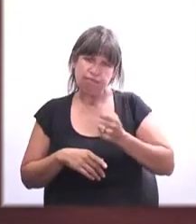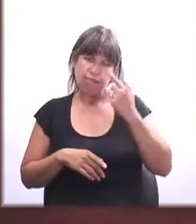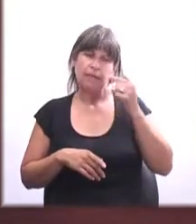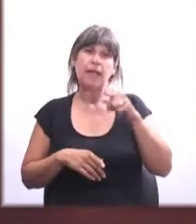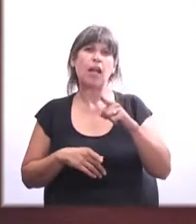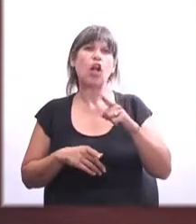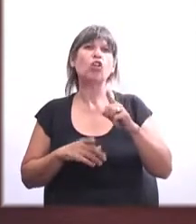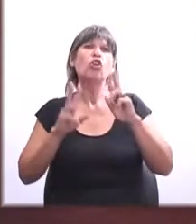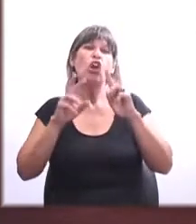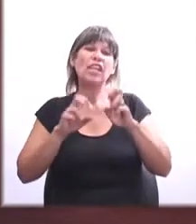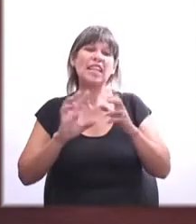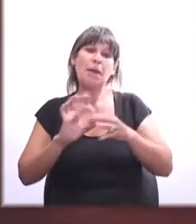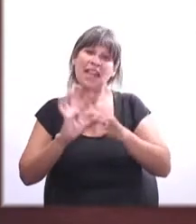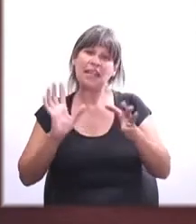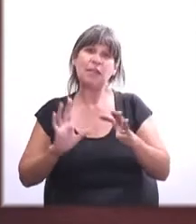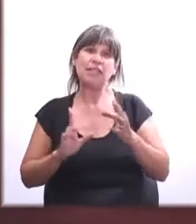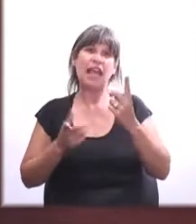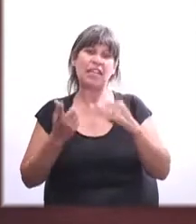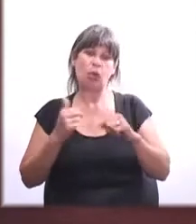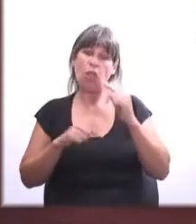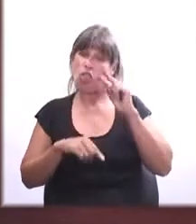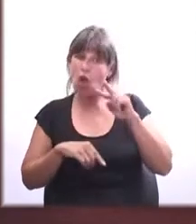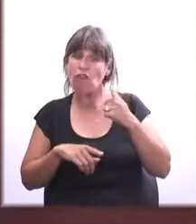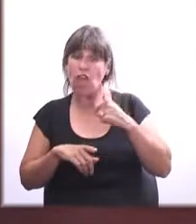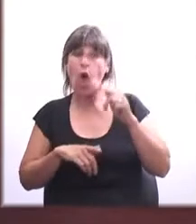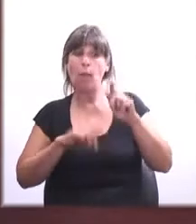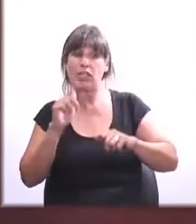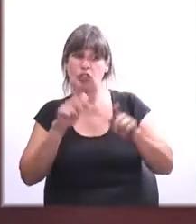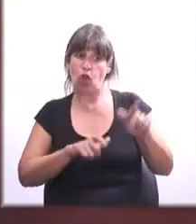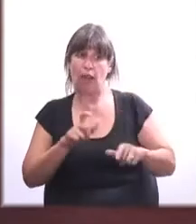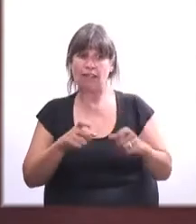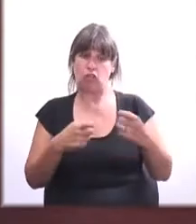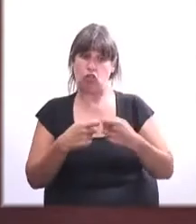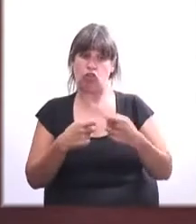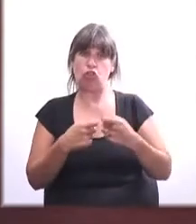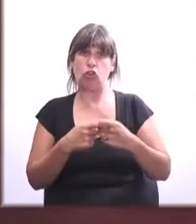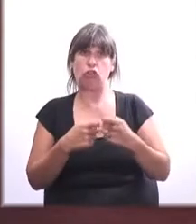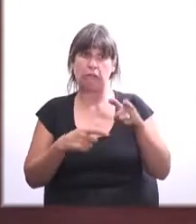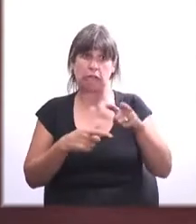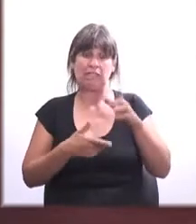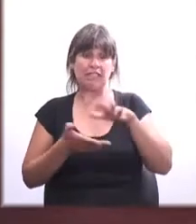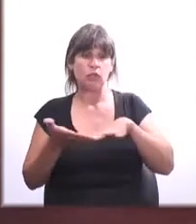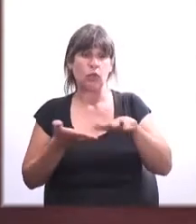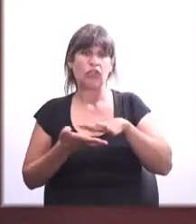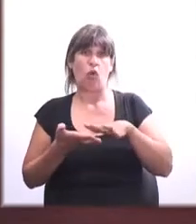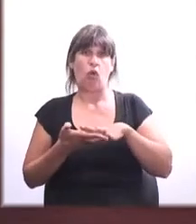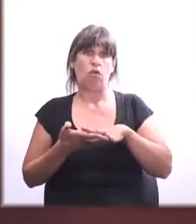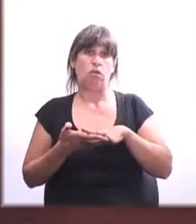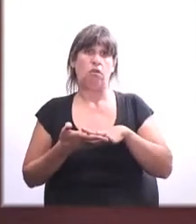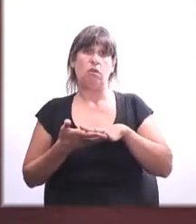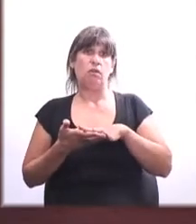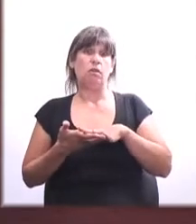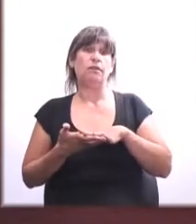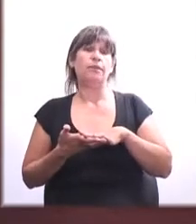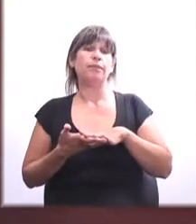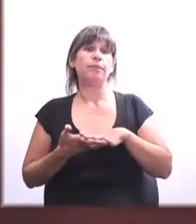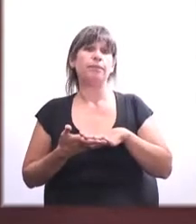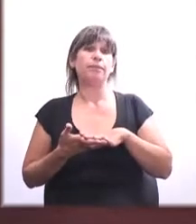libertad, y sobre todo cuando veo a rehenes y personas que están con su situación